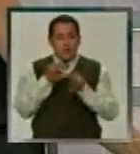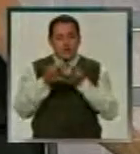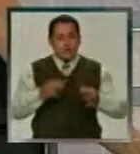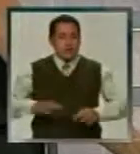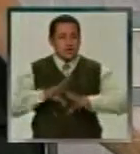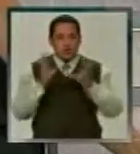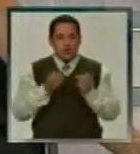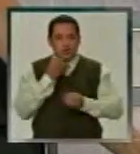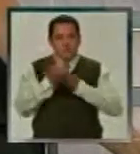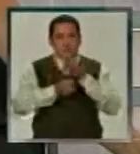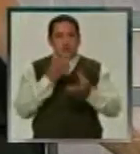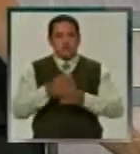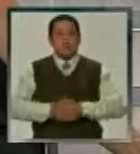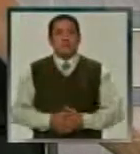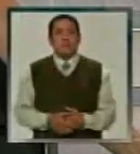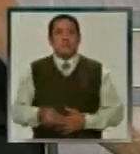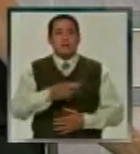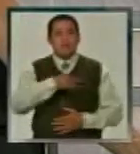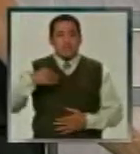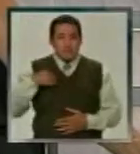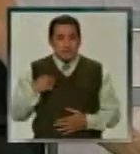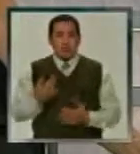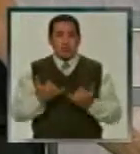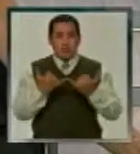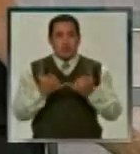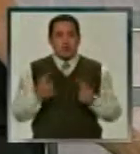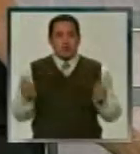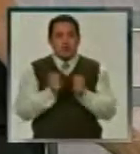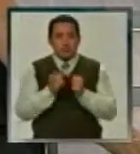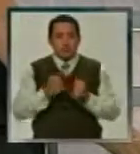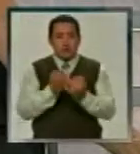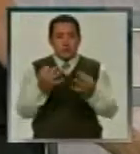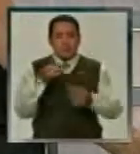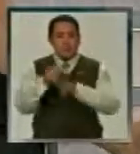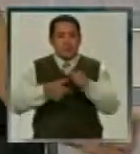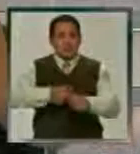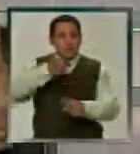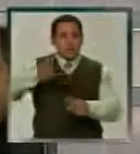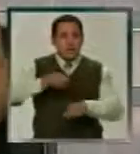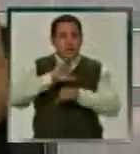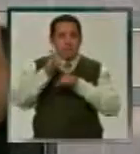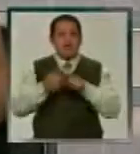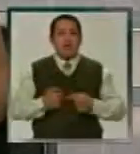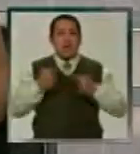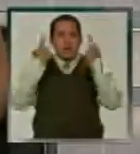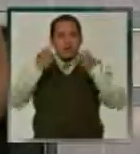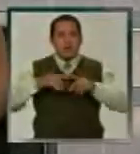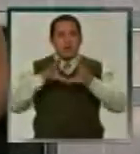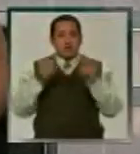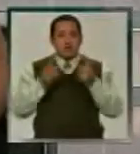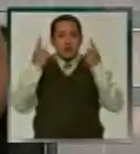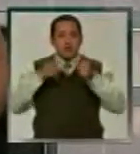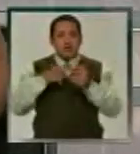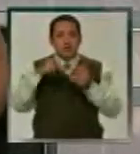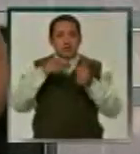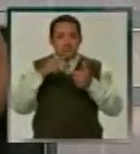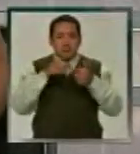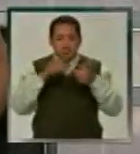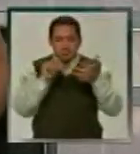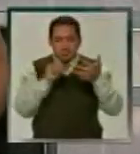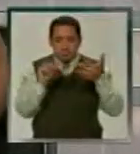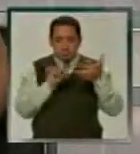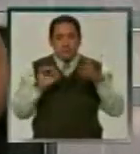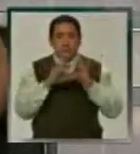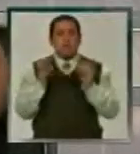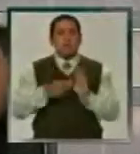Con el detalle de la información, el Ejecutivo y representantes de Cajamarca acordaron los términos de referencia del peritaje internacional